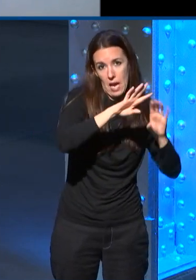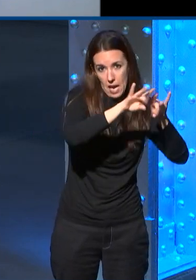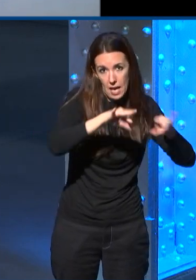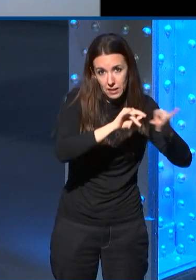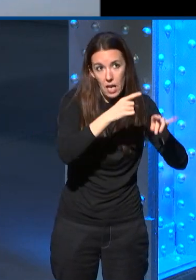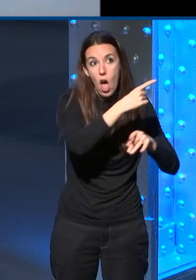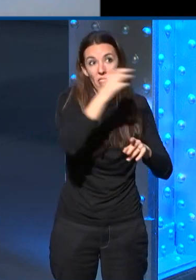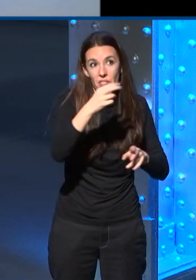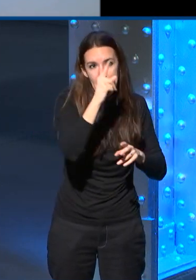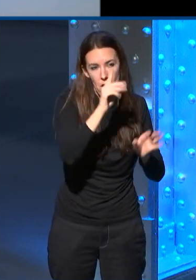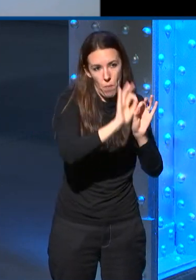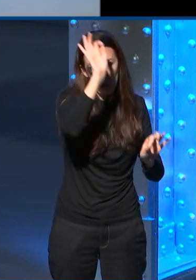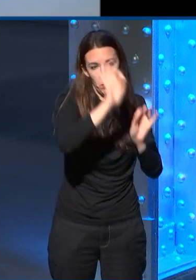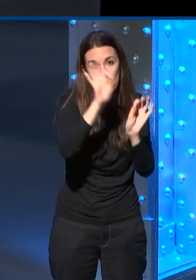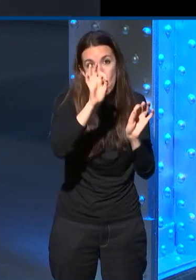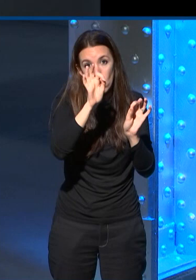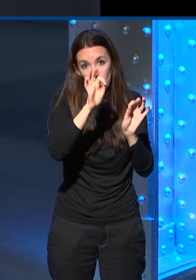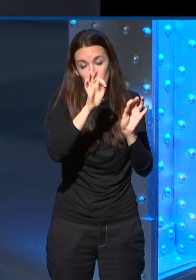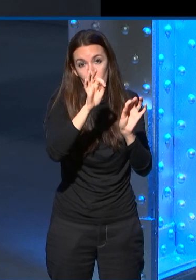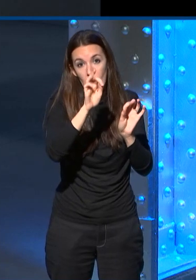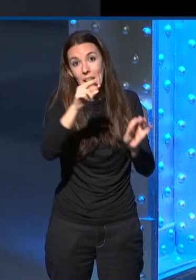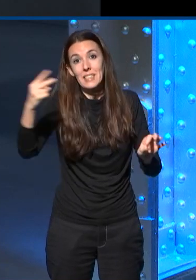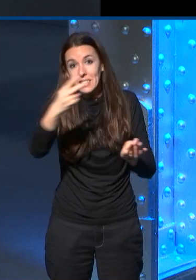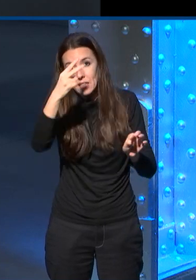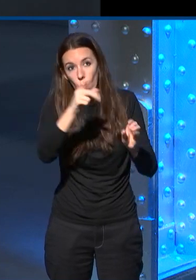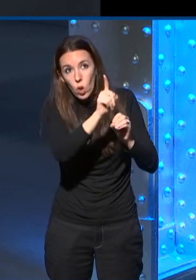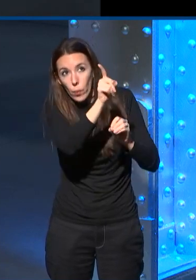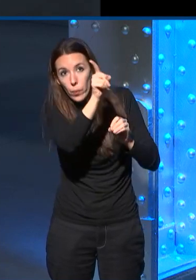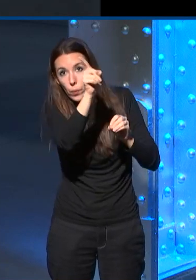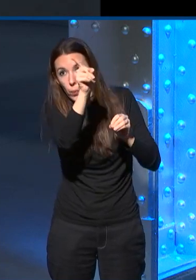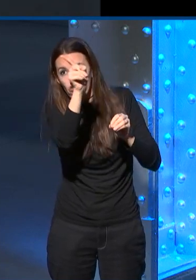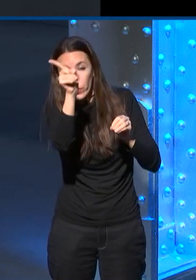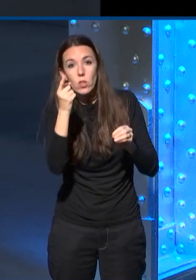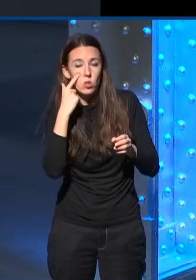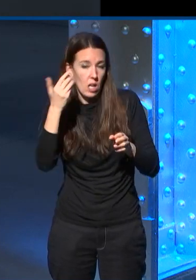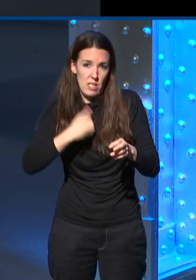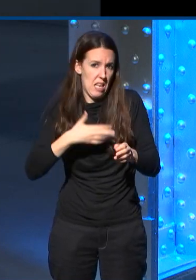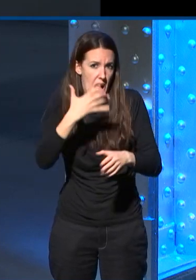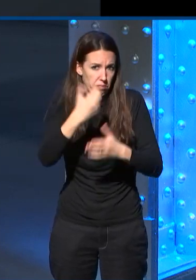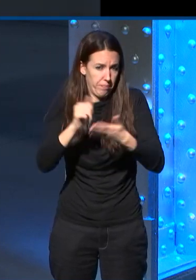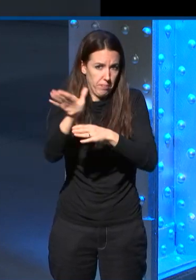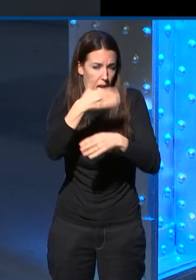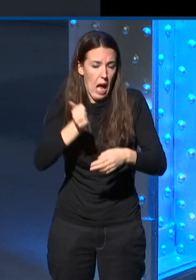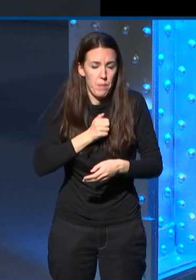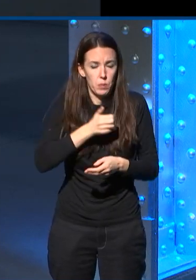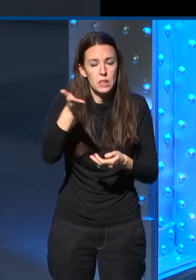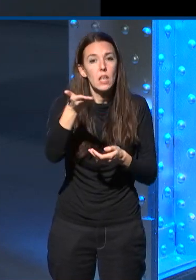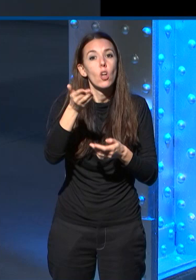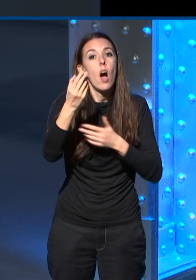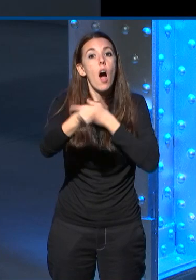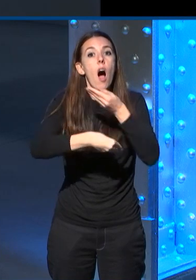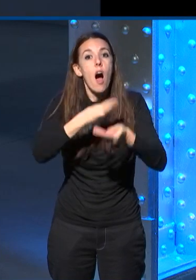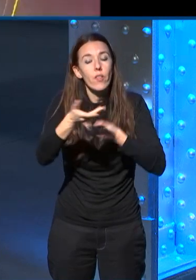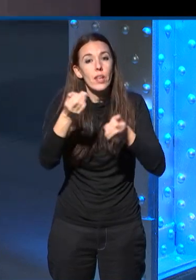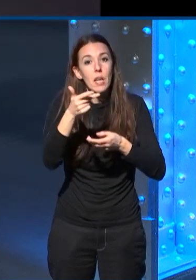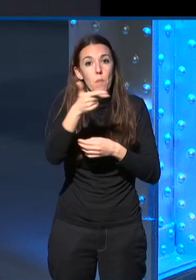obviamente a 50 ya vemos este efecto. Esa es la segunda etapa del cohete que lo ha subido hasta ahí, que se ha desechado cuando ha hecho su función, y ahora lo que vamos a ver son unas